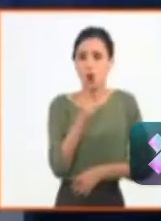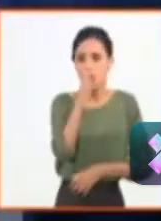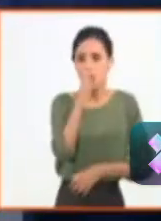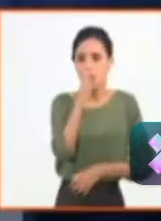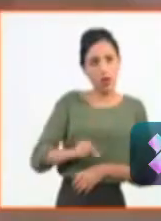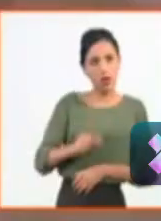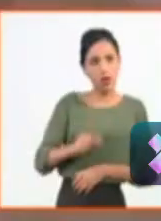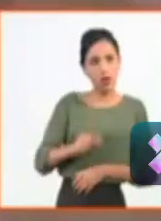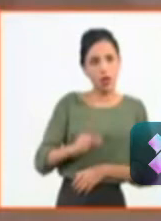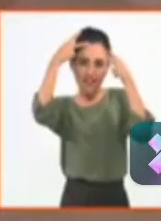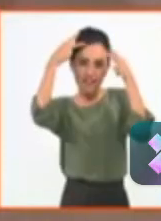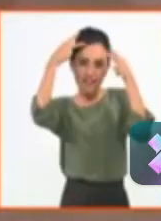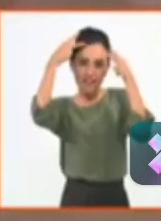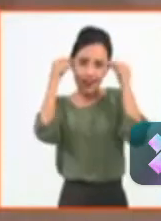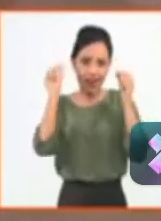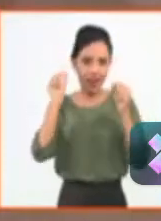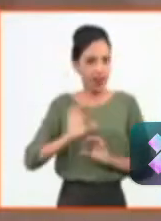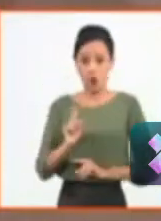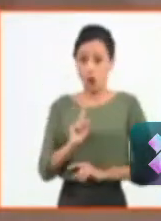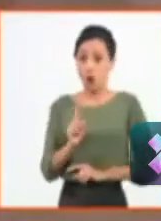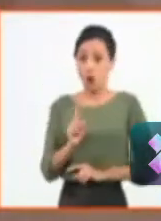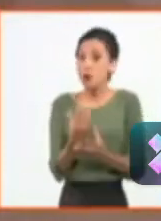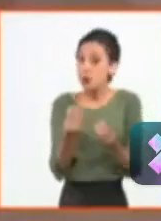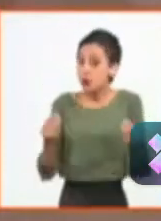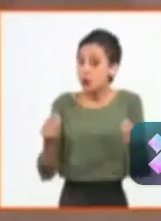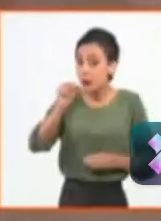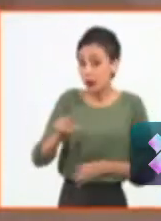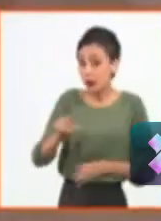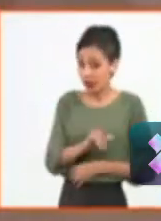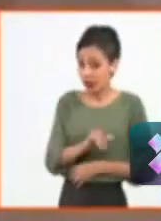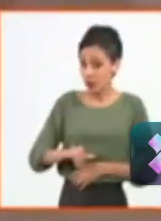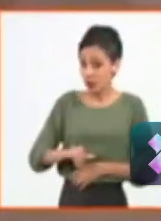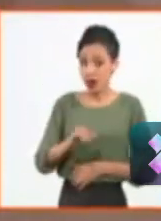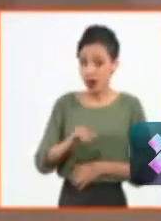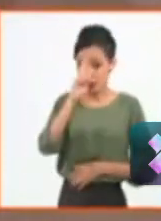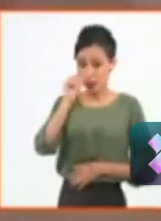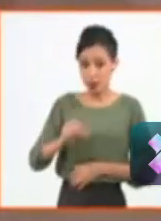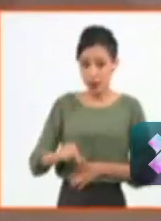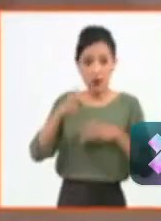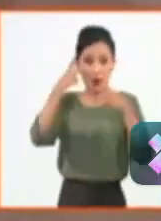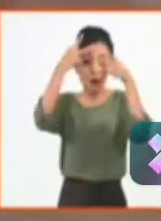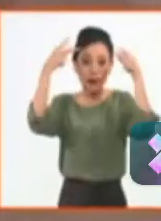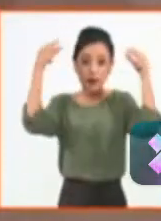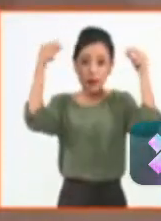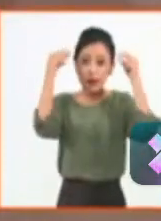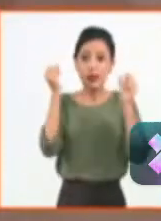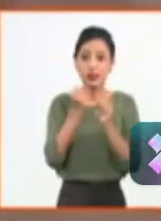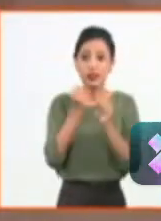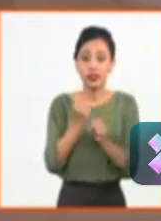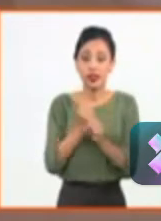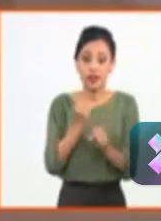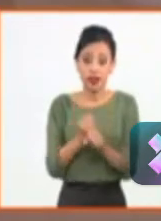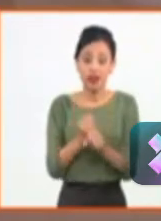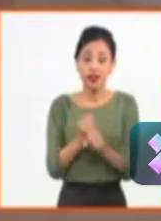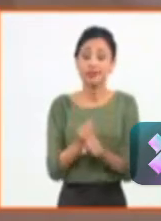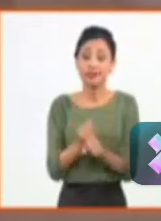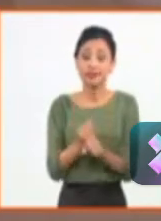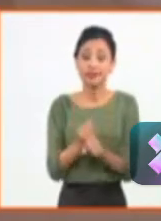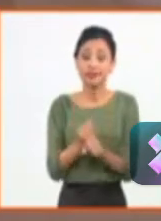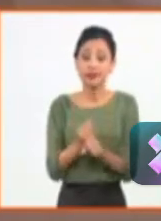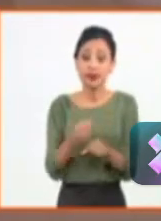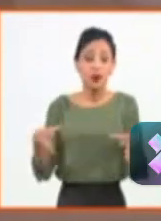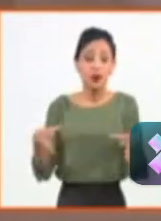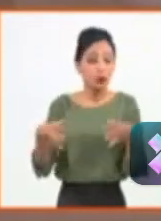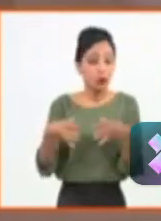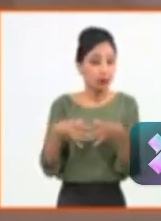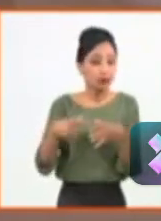es una maquinaria compleja, es un entrelazado de muchas cosas. Y echar a andar también tiene complejidad, pero